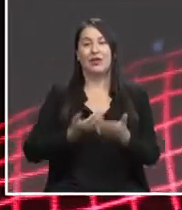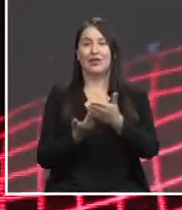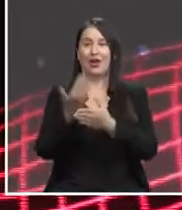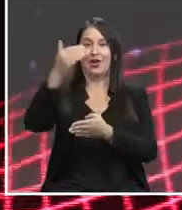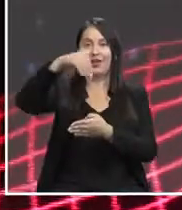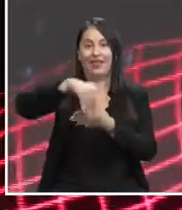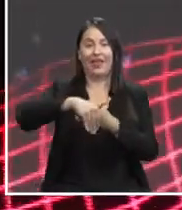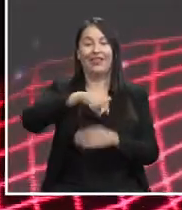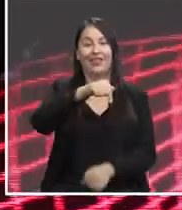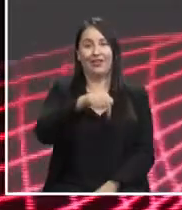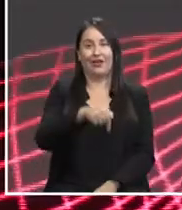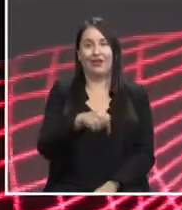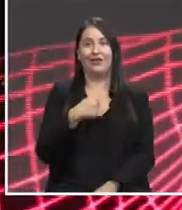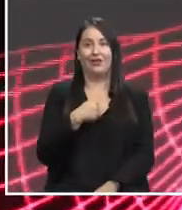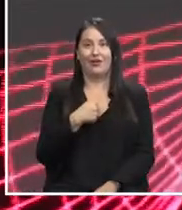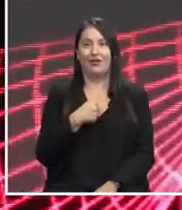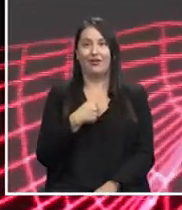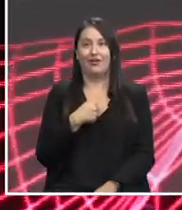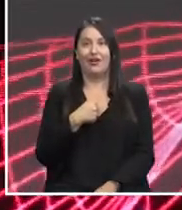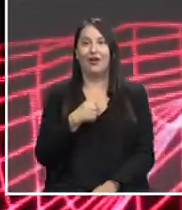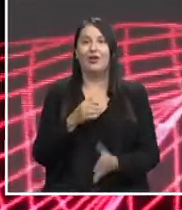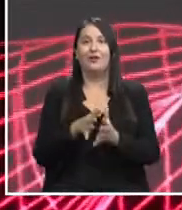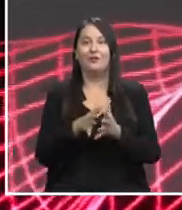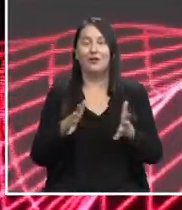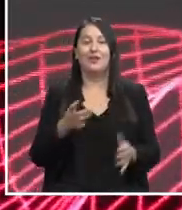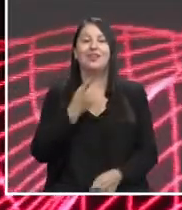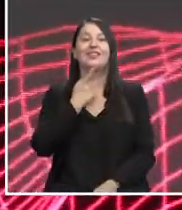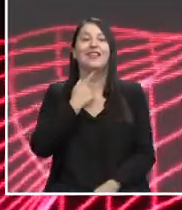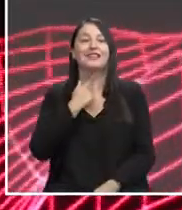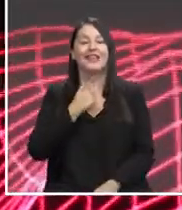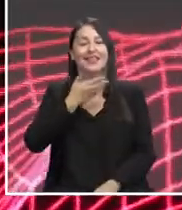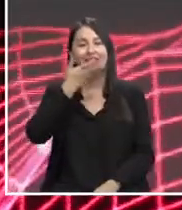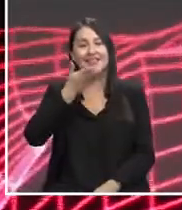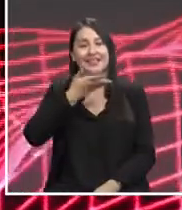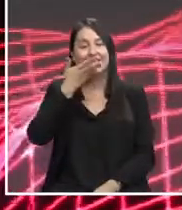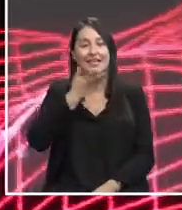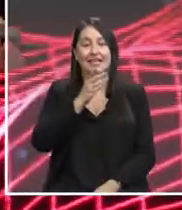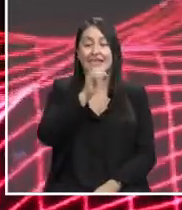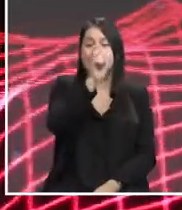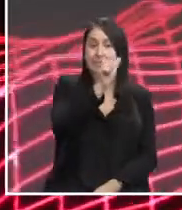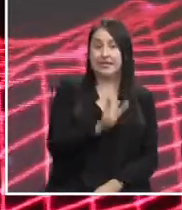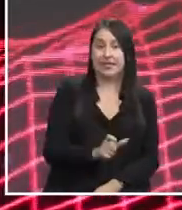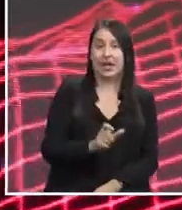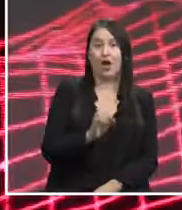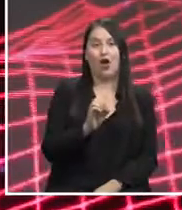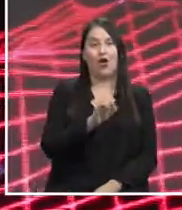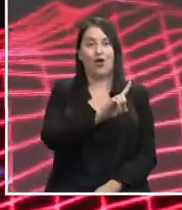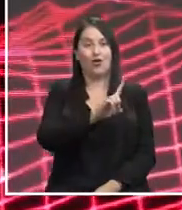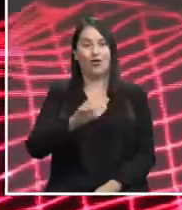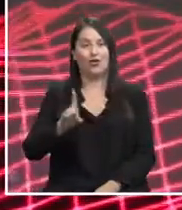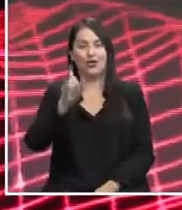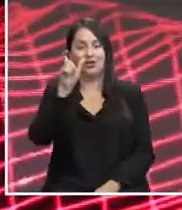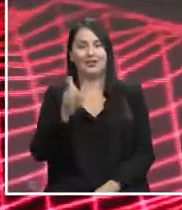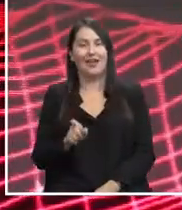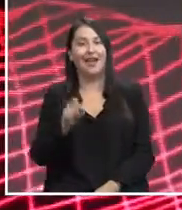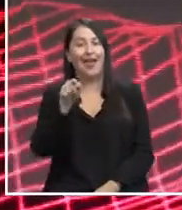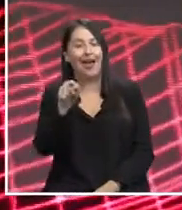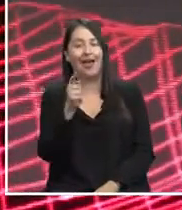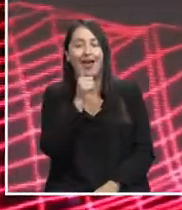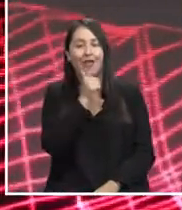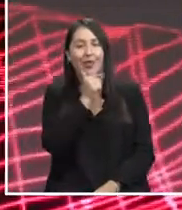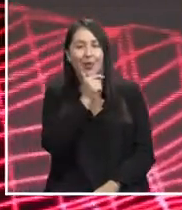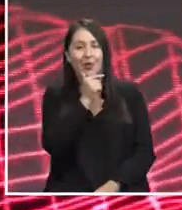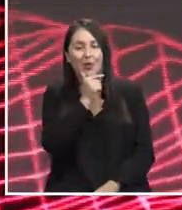hoy con una muy, muy interesante charla llamada Ser o no ser. He ahí el dilema. Hoy